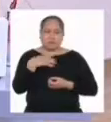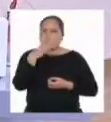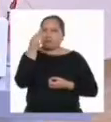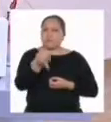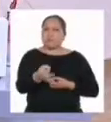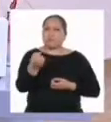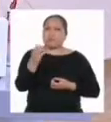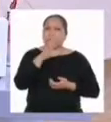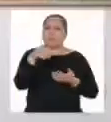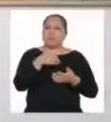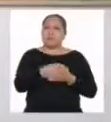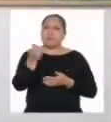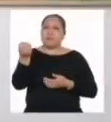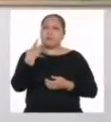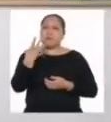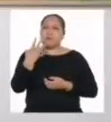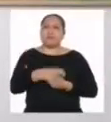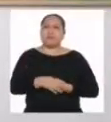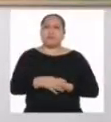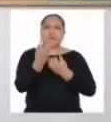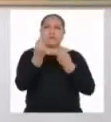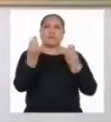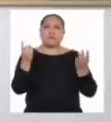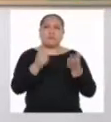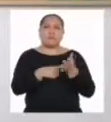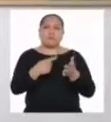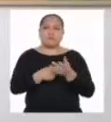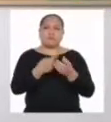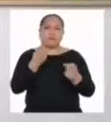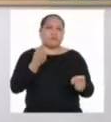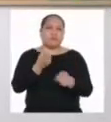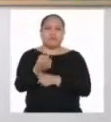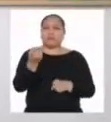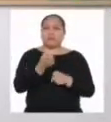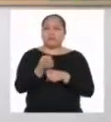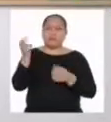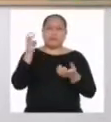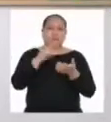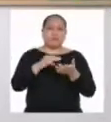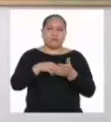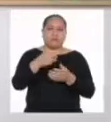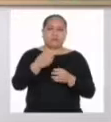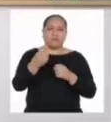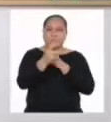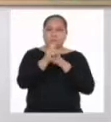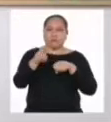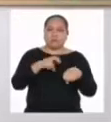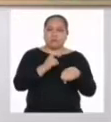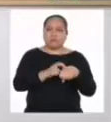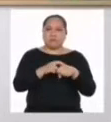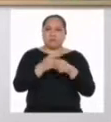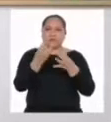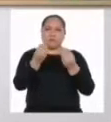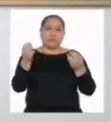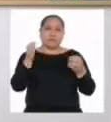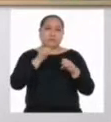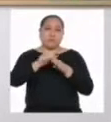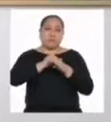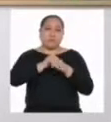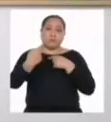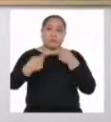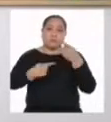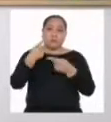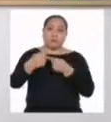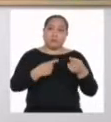Es verdad todo lo que me contaba. Muchas veces el impacto más letal a nuestros recursos proviene de nuestras prácticas